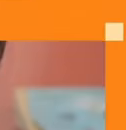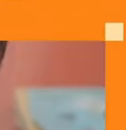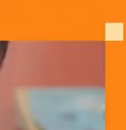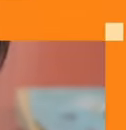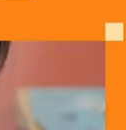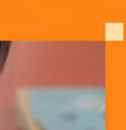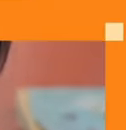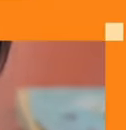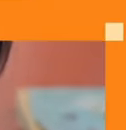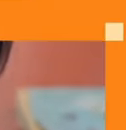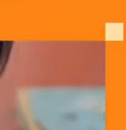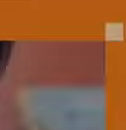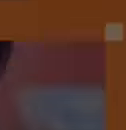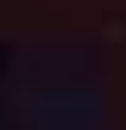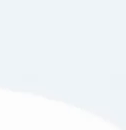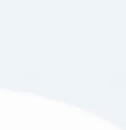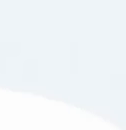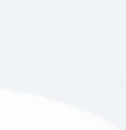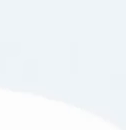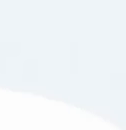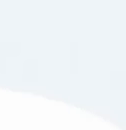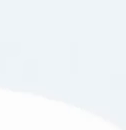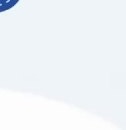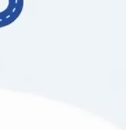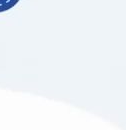secundaria.